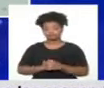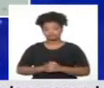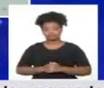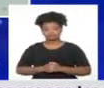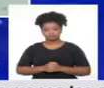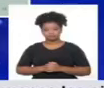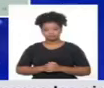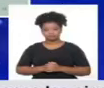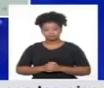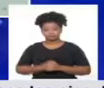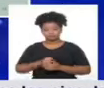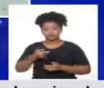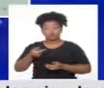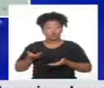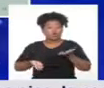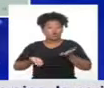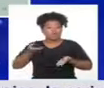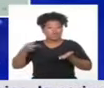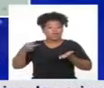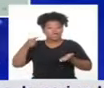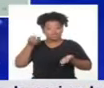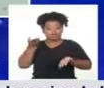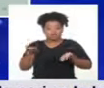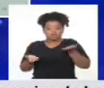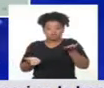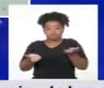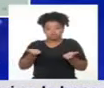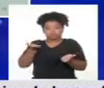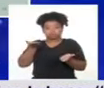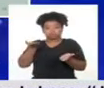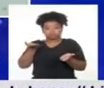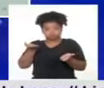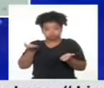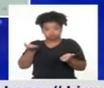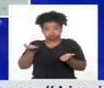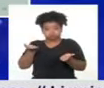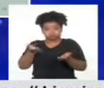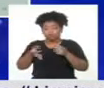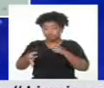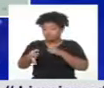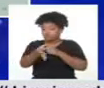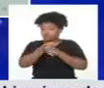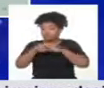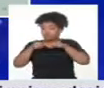más que la jornada anterior. Estamos hablando de una dispersión que en el día de ayer